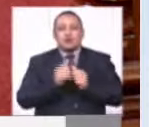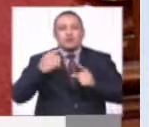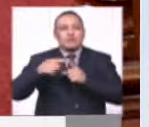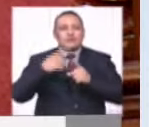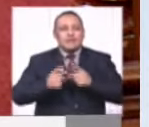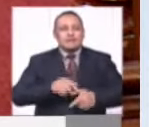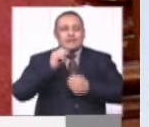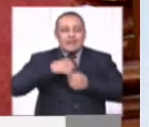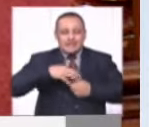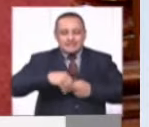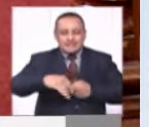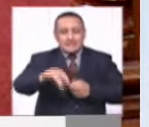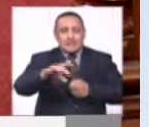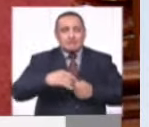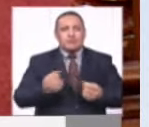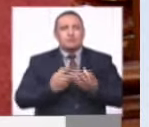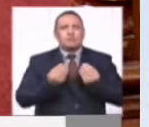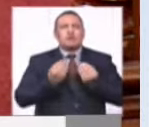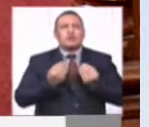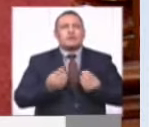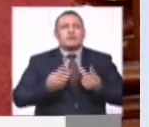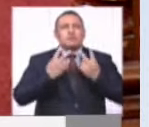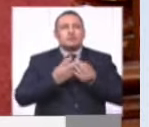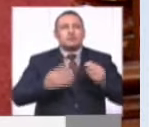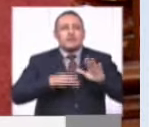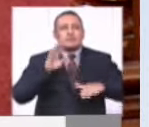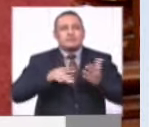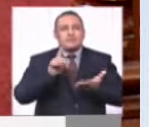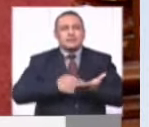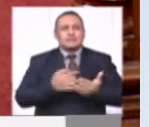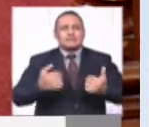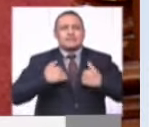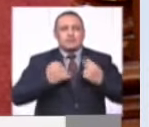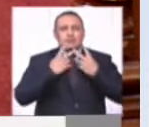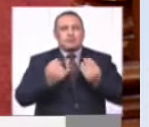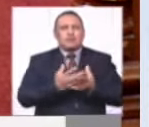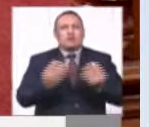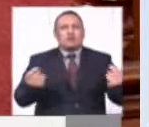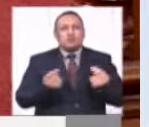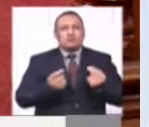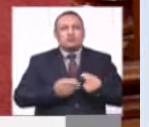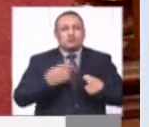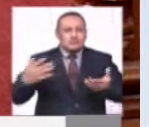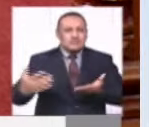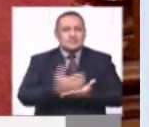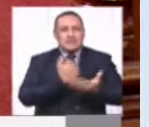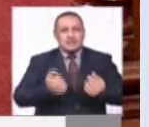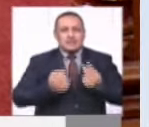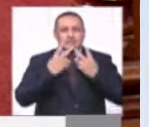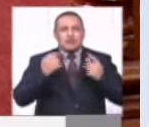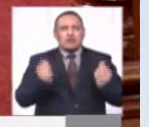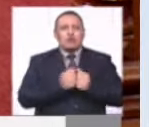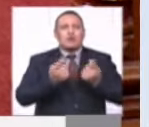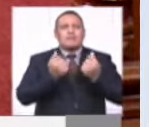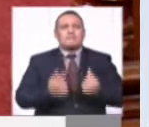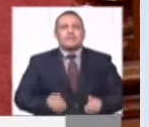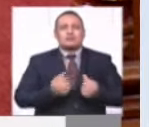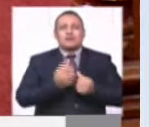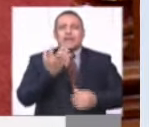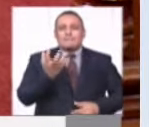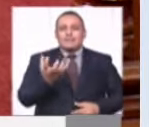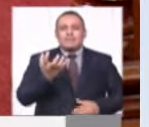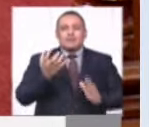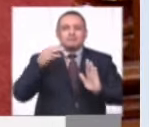las siembras, ¿no? Porque muchas veces tenemos problemas de excesos de cosechas. Ahorita el precio de la papa se está